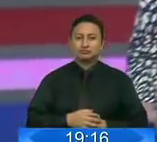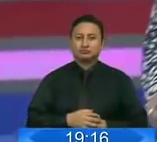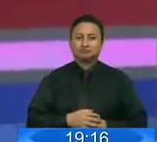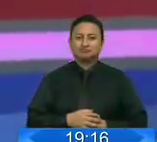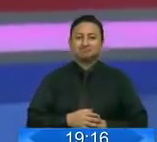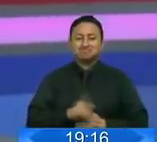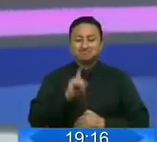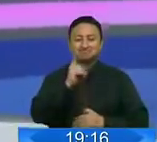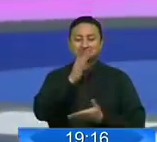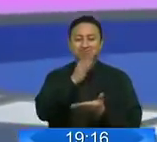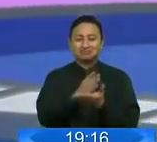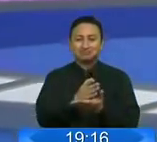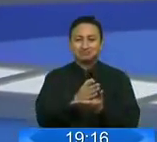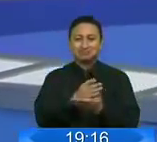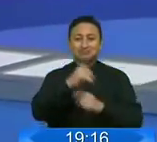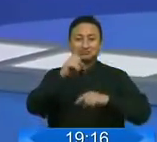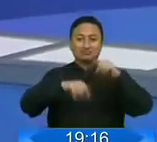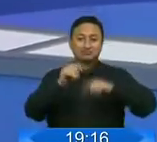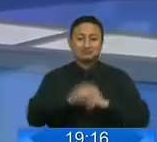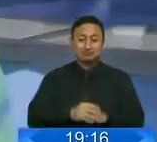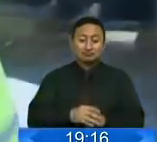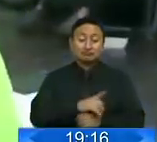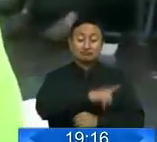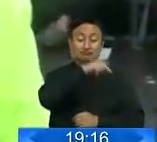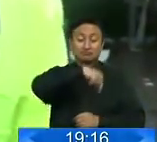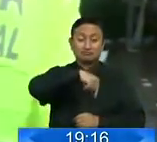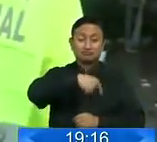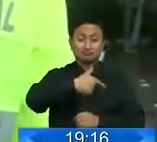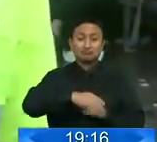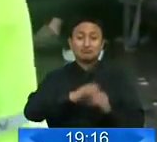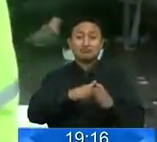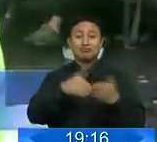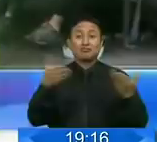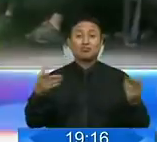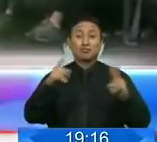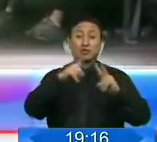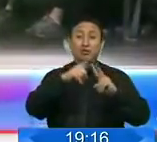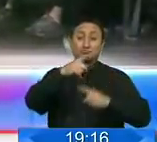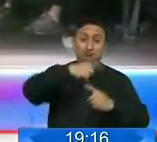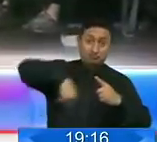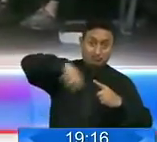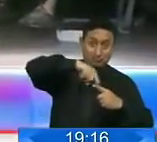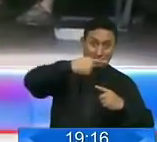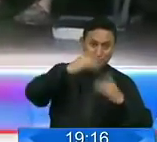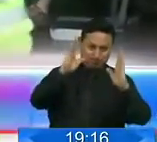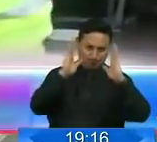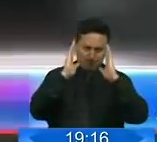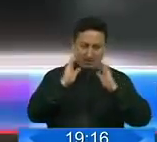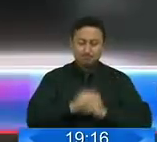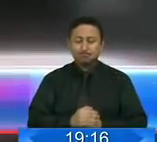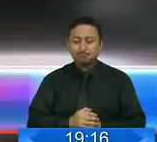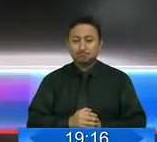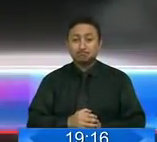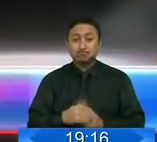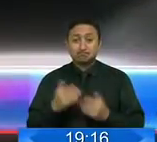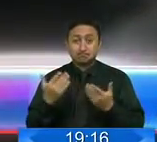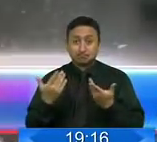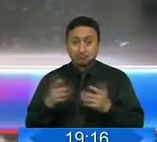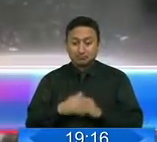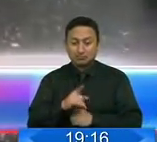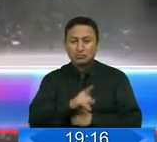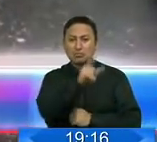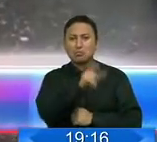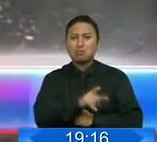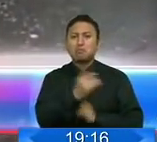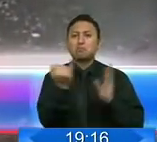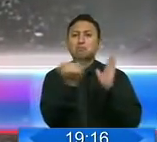Momento de nuestra primera pausa. Amigos televidentes, aquí en Emisión Estelar del Comercio TV y al regresar, mucha atención. Ya fueron identificadas las